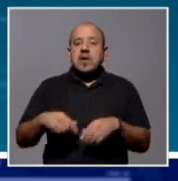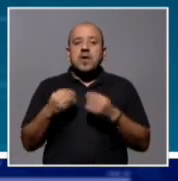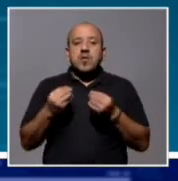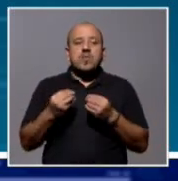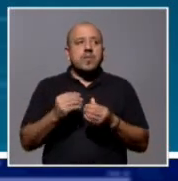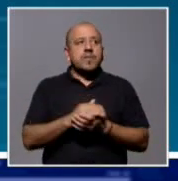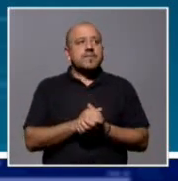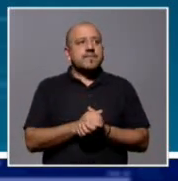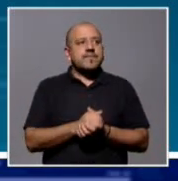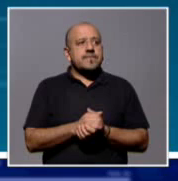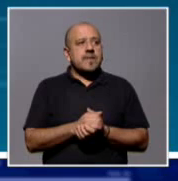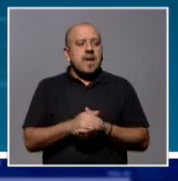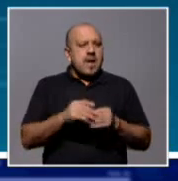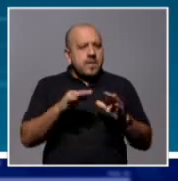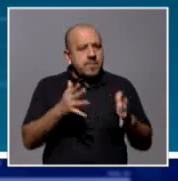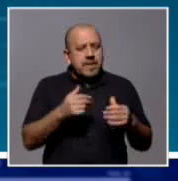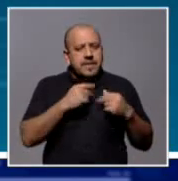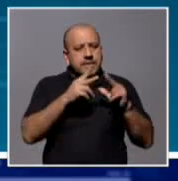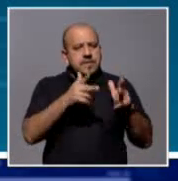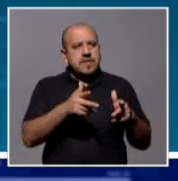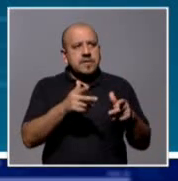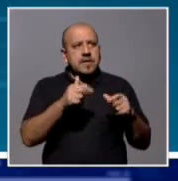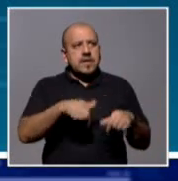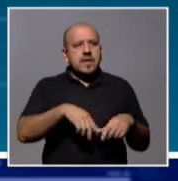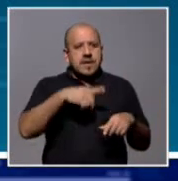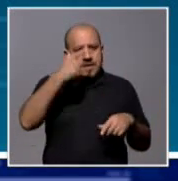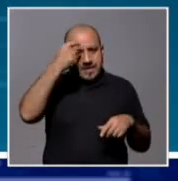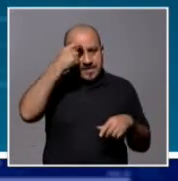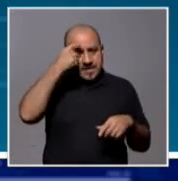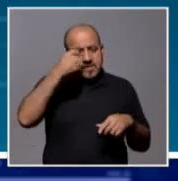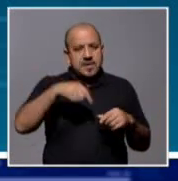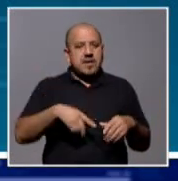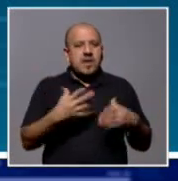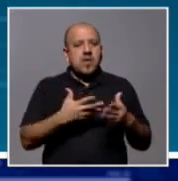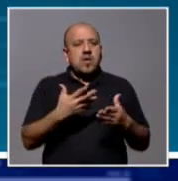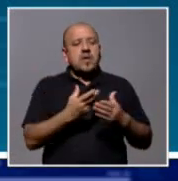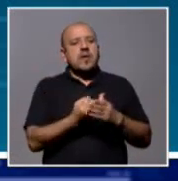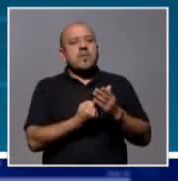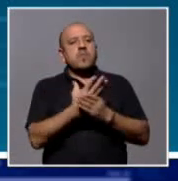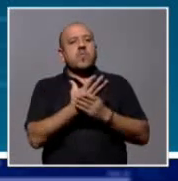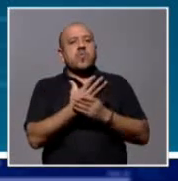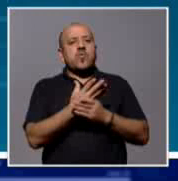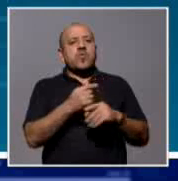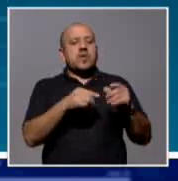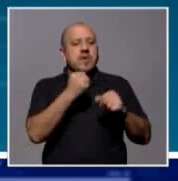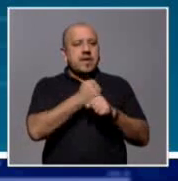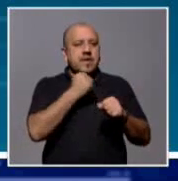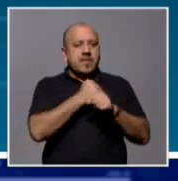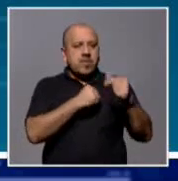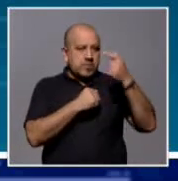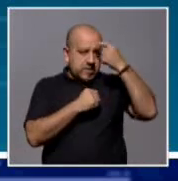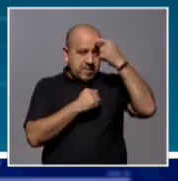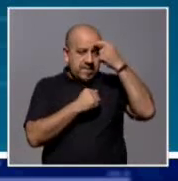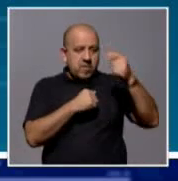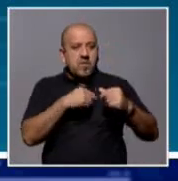en este sentido, José, porque para decirlo a lo bruto, como que la ciencia está de moda a partir del coronavirus y el trabajo de los científicos, que es muchas